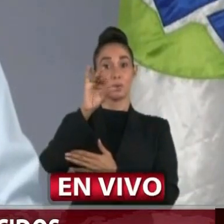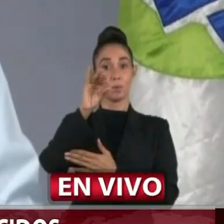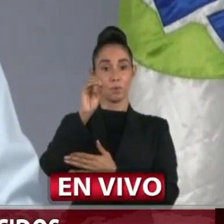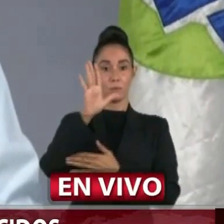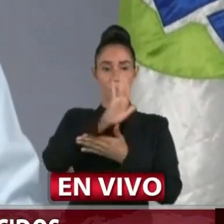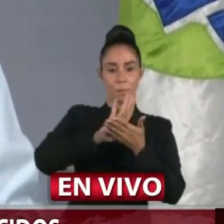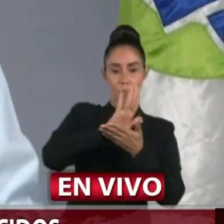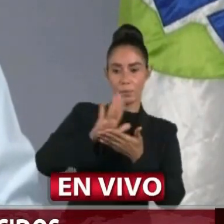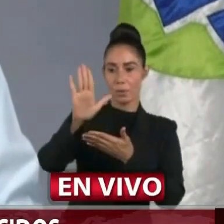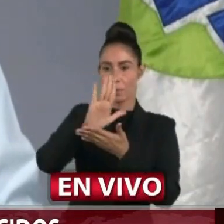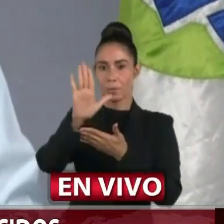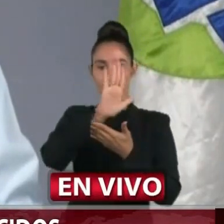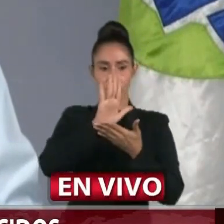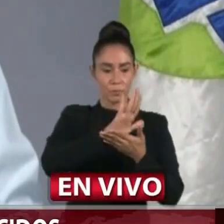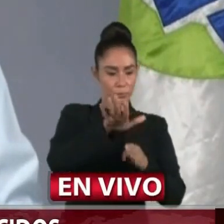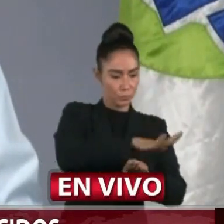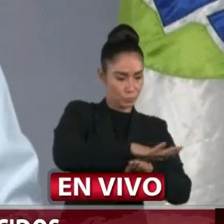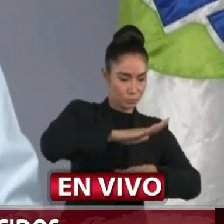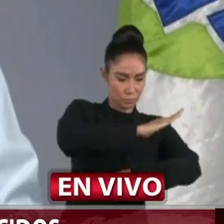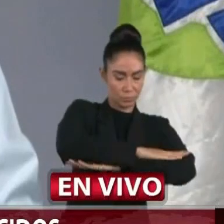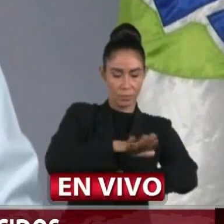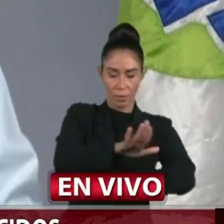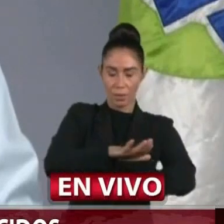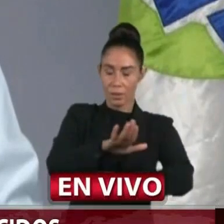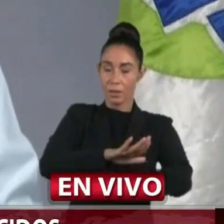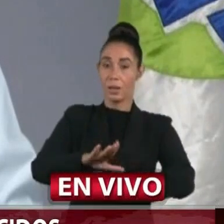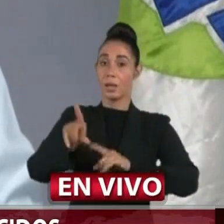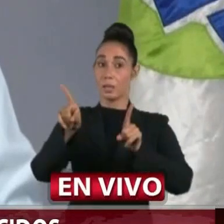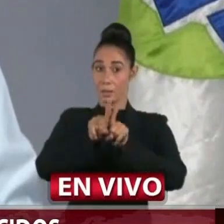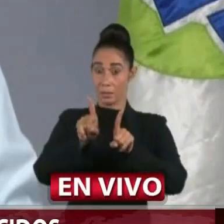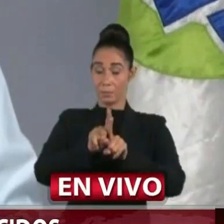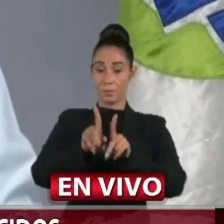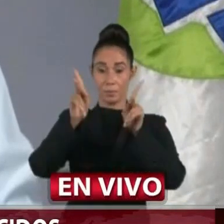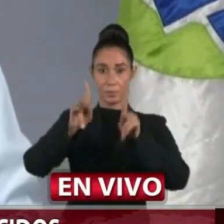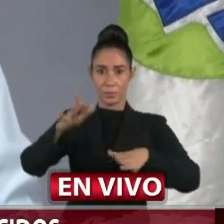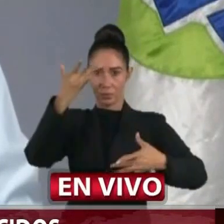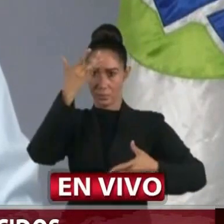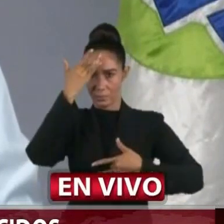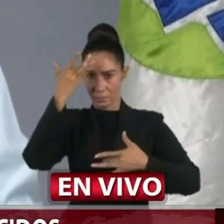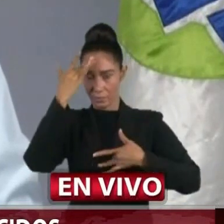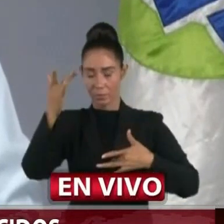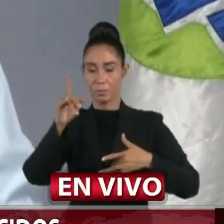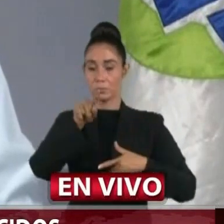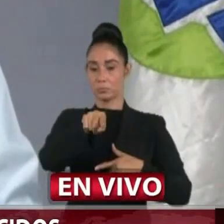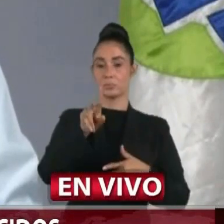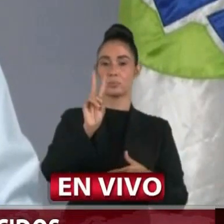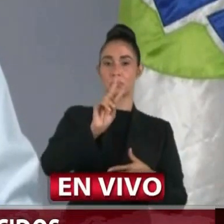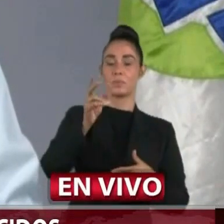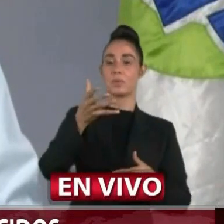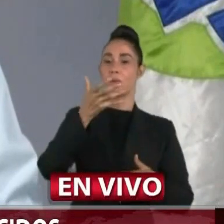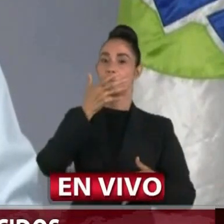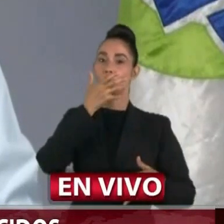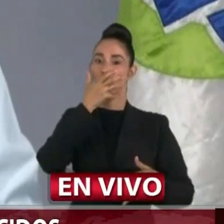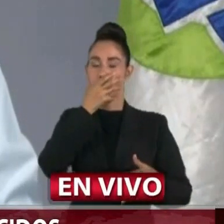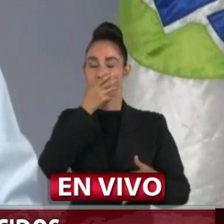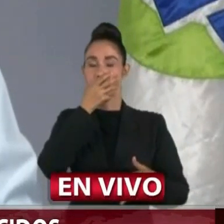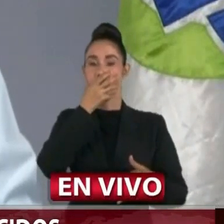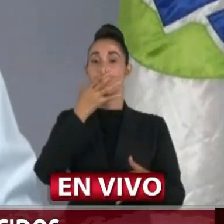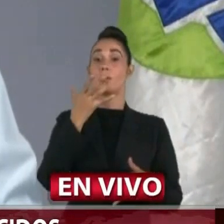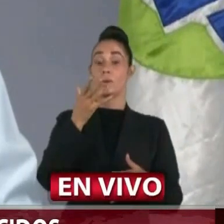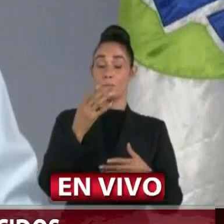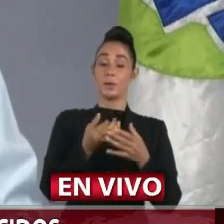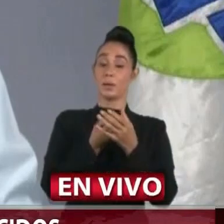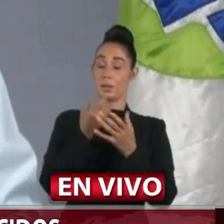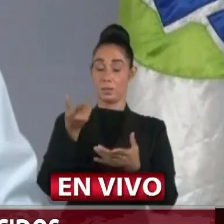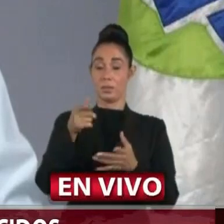mascarilla en aquellos pacientes sintomáticos o que han sido diagnosticados positivos, e igualmente para aquellos que llevan a